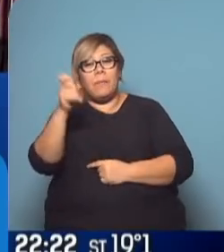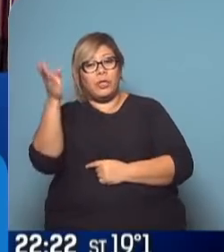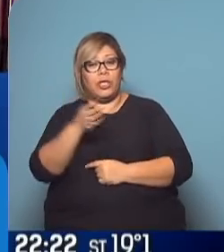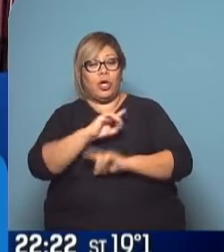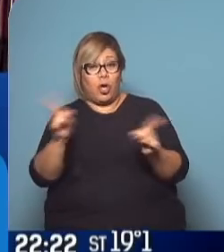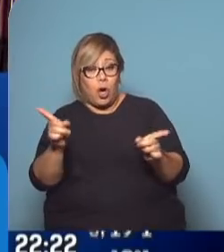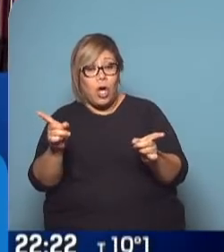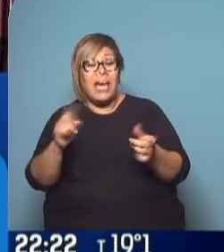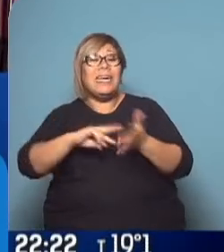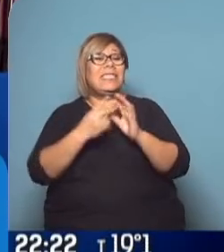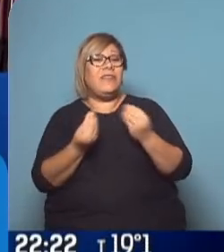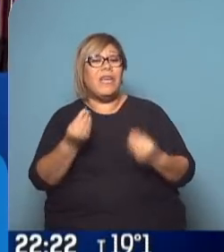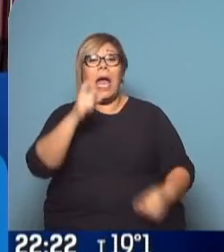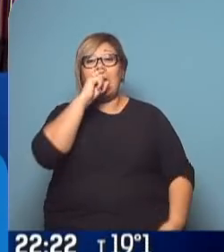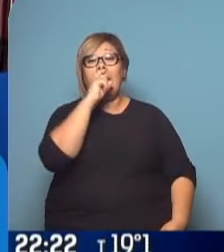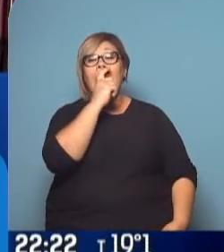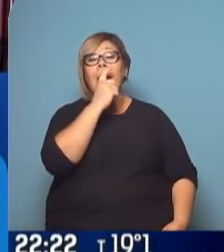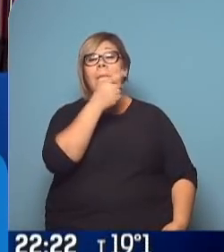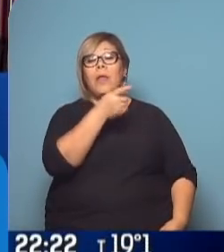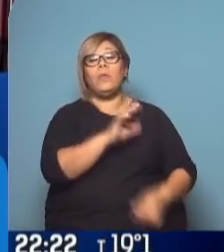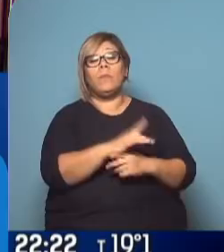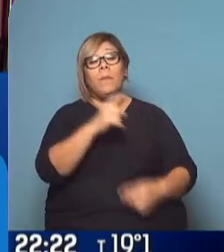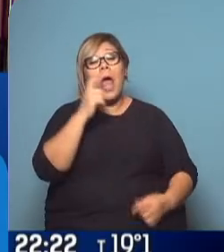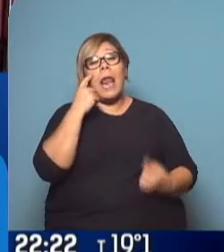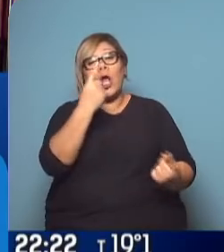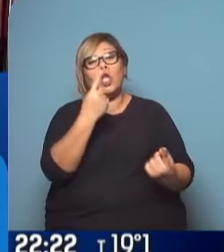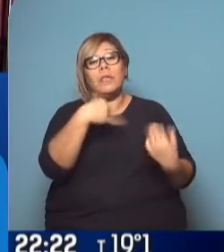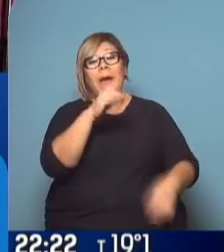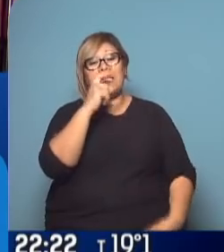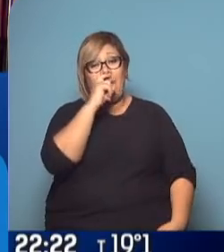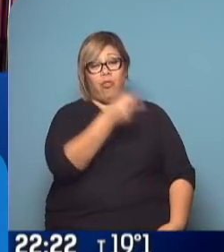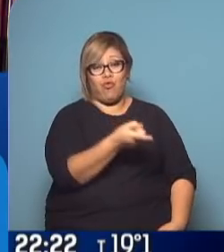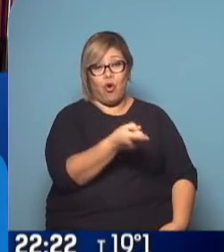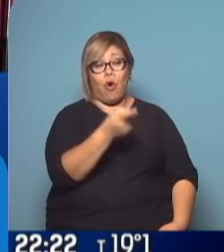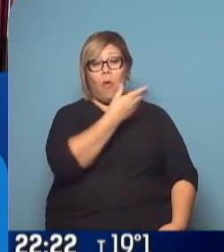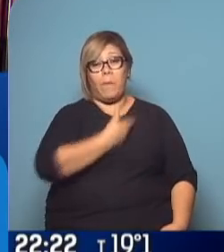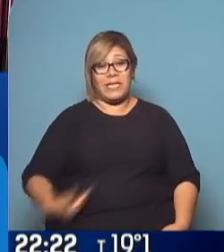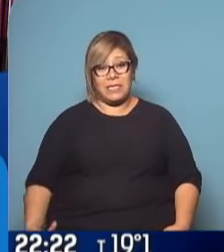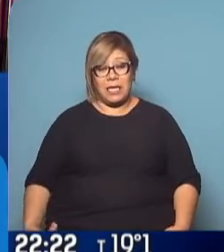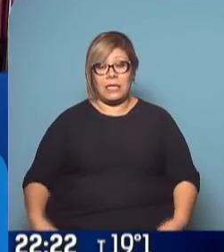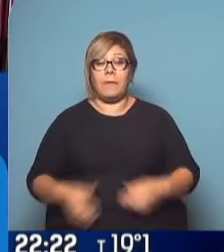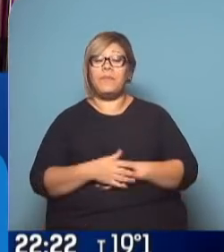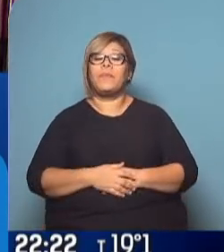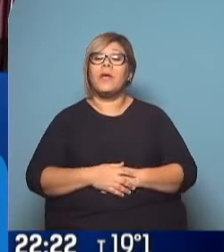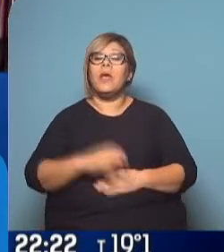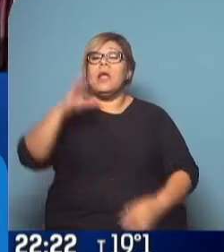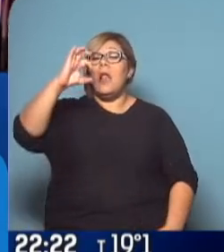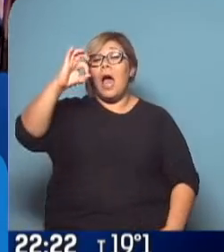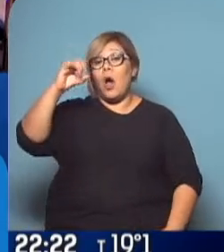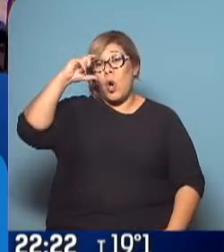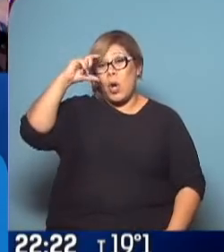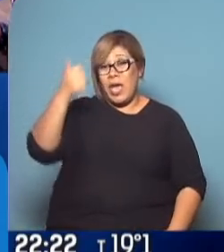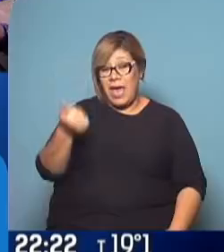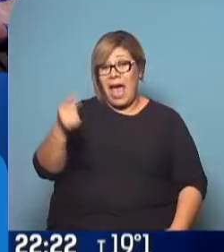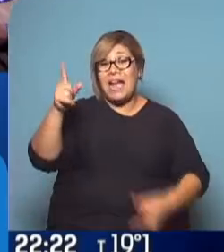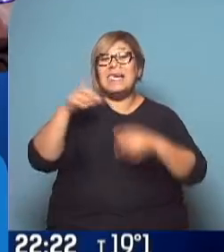de Maduro? A ver, la OEA reconoció, denunció, el actual secretario general de